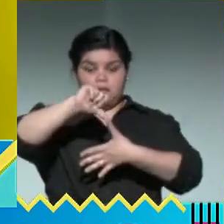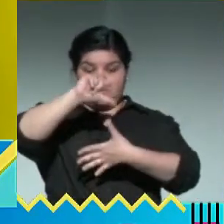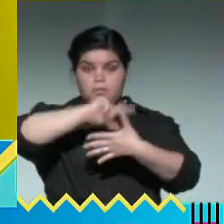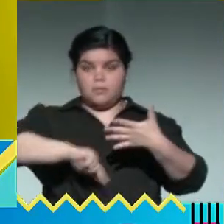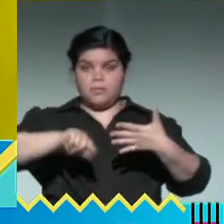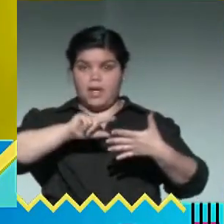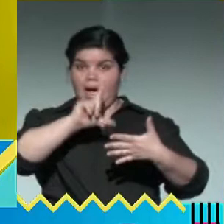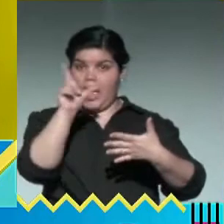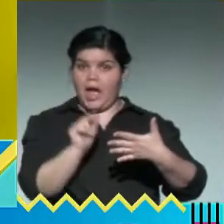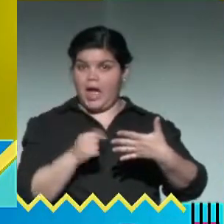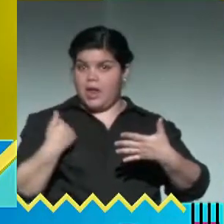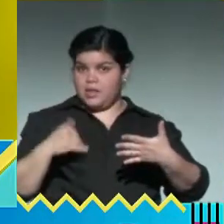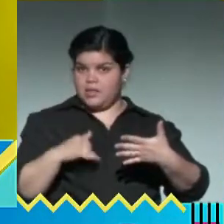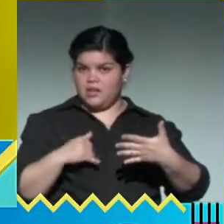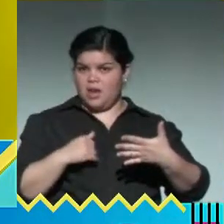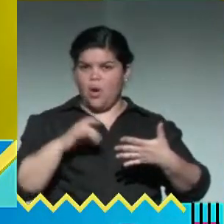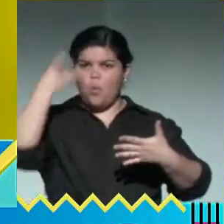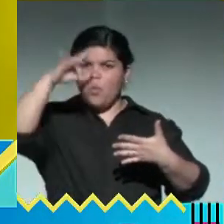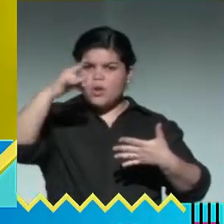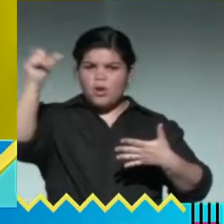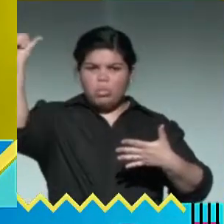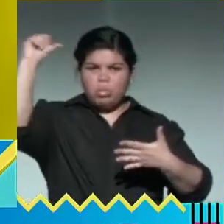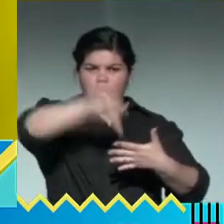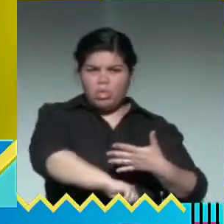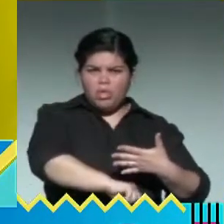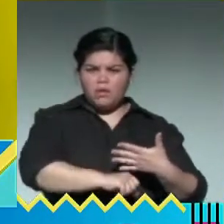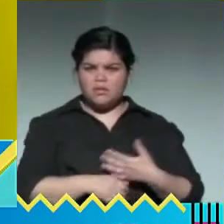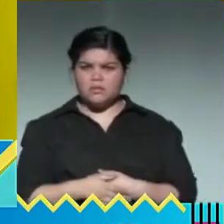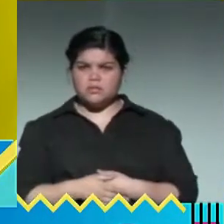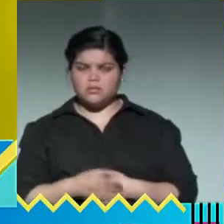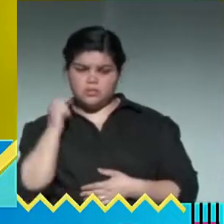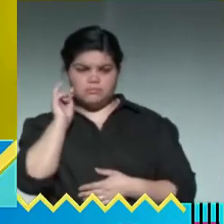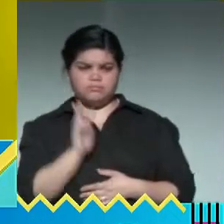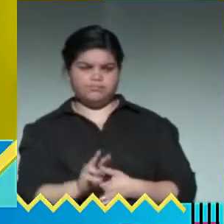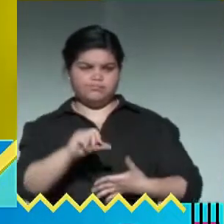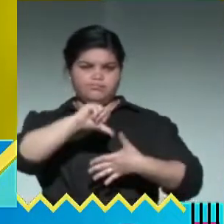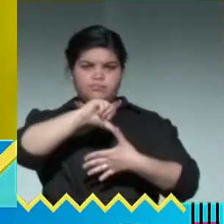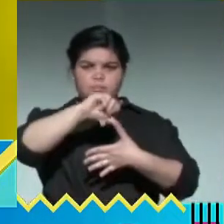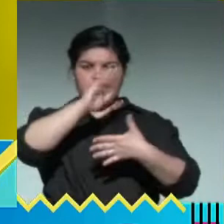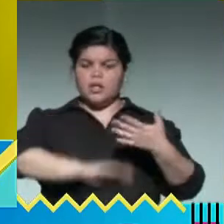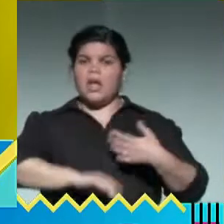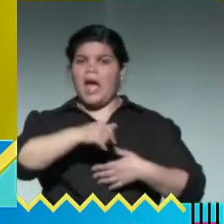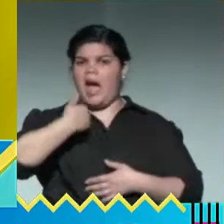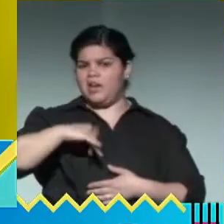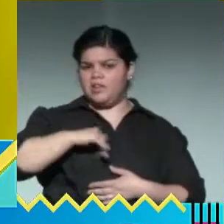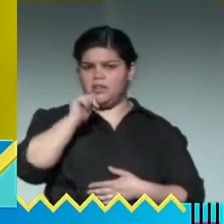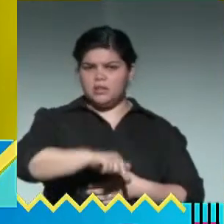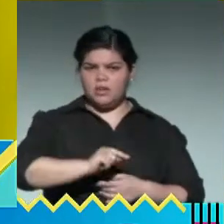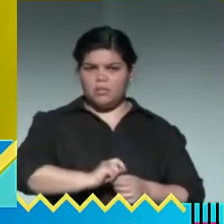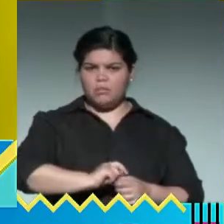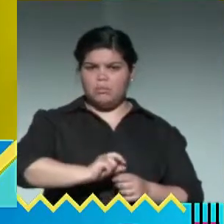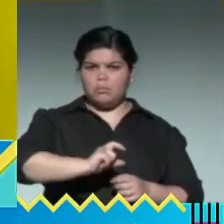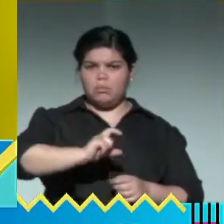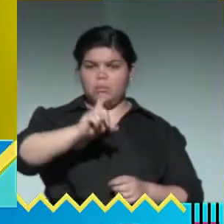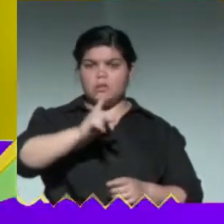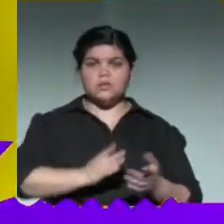que cae, ¿no? Entonces, cuando vos ves las series de crecimiento de Argentina, son totalmente